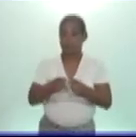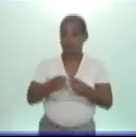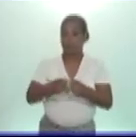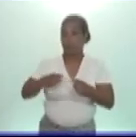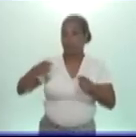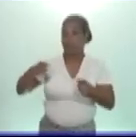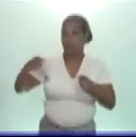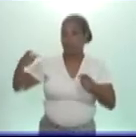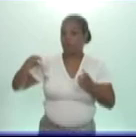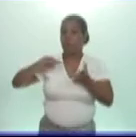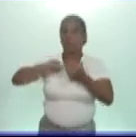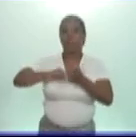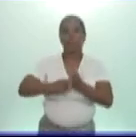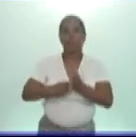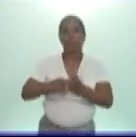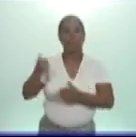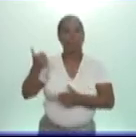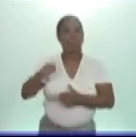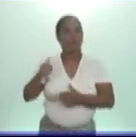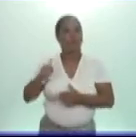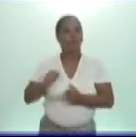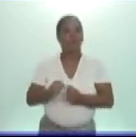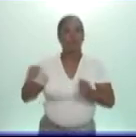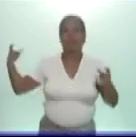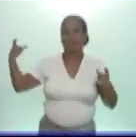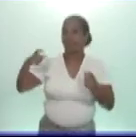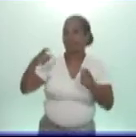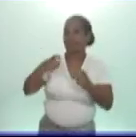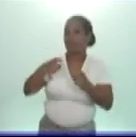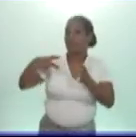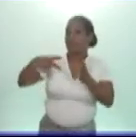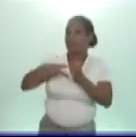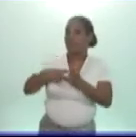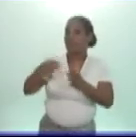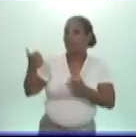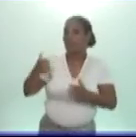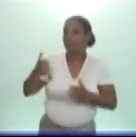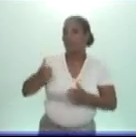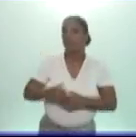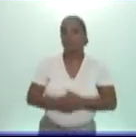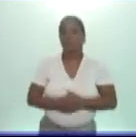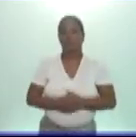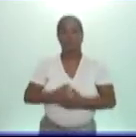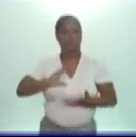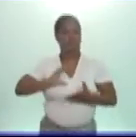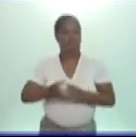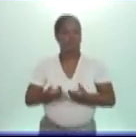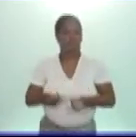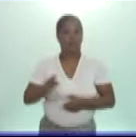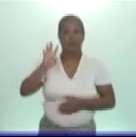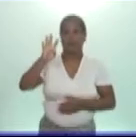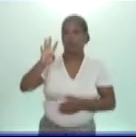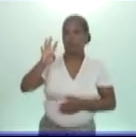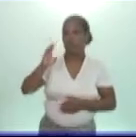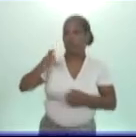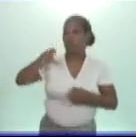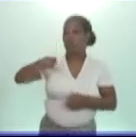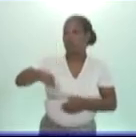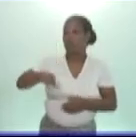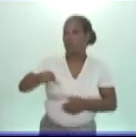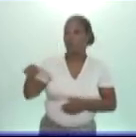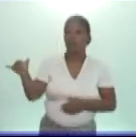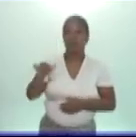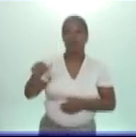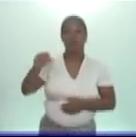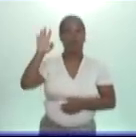multiplica y de unidades menores a unidades mayores se divide. De manera que entonces 4 gramos serían 40 centigramos, porque